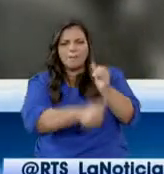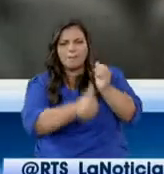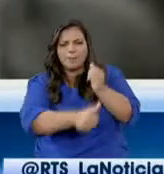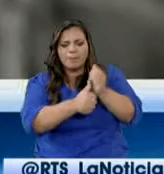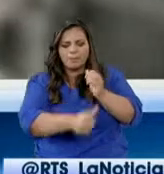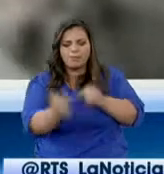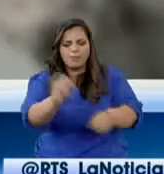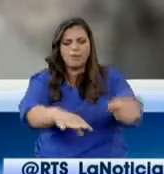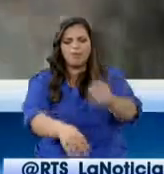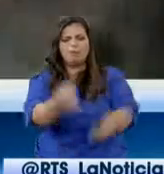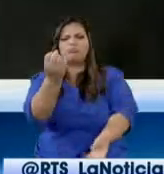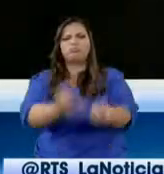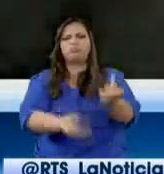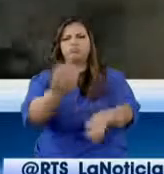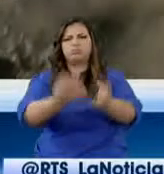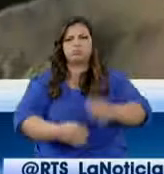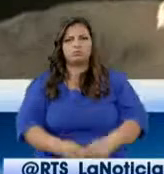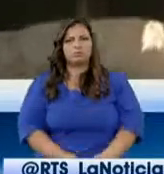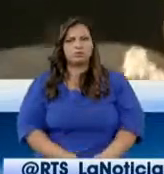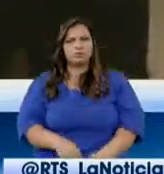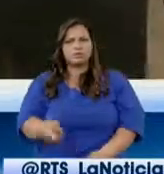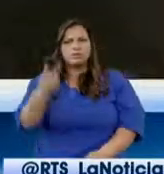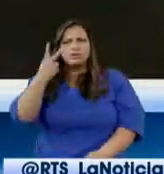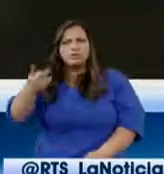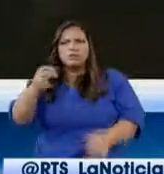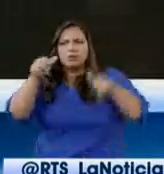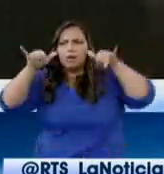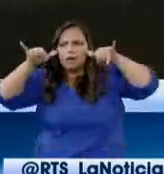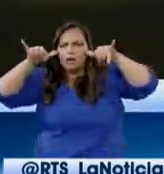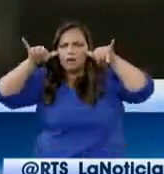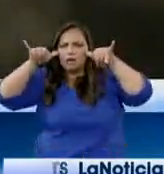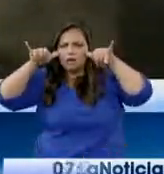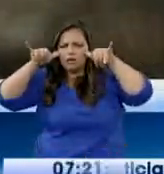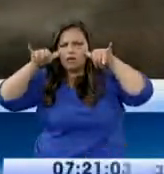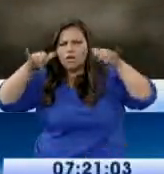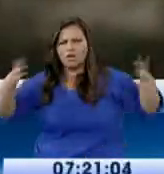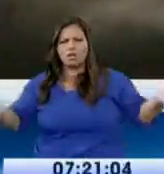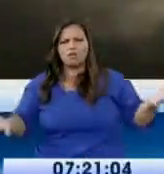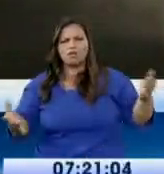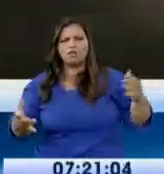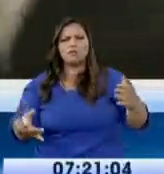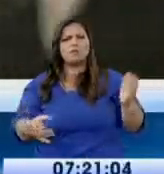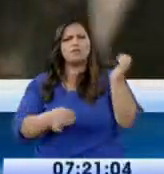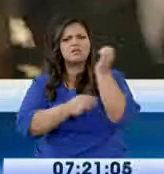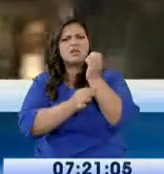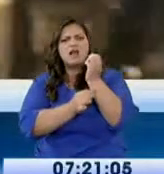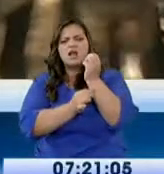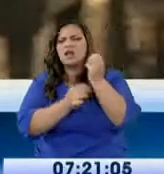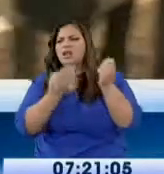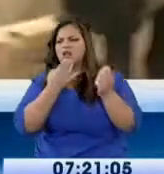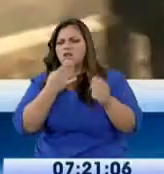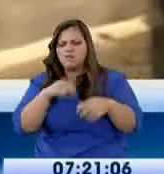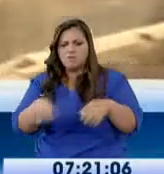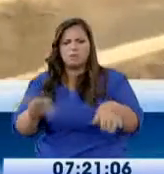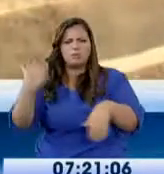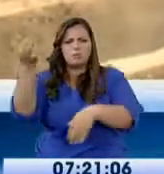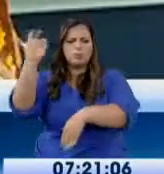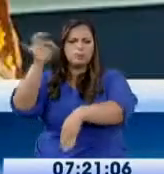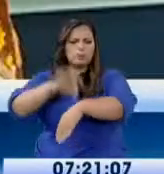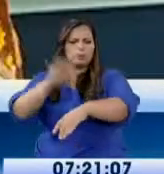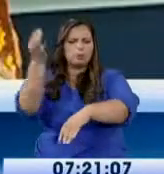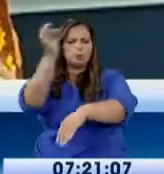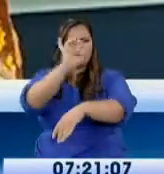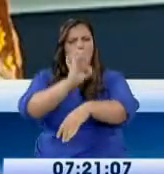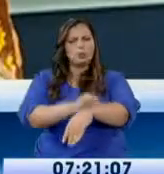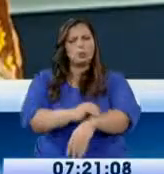faenados, llenos de moscas y 50 vacas en pie. Desde la semana anterior fue que nos llegó la denuncia. Se coordinó con